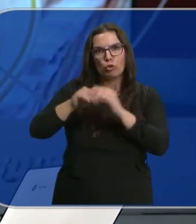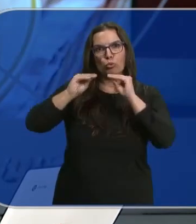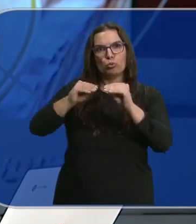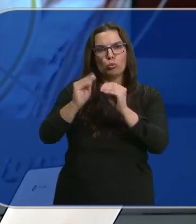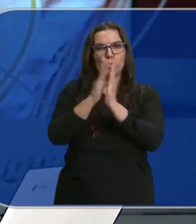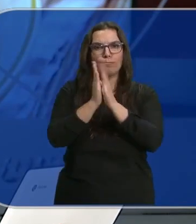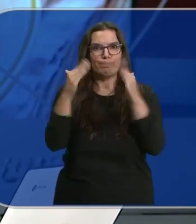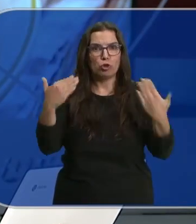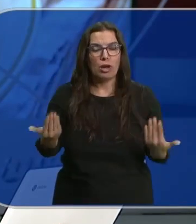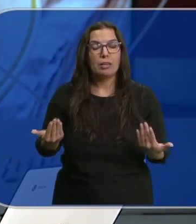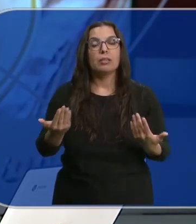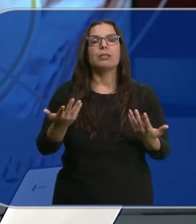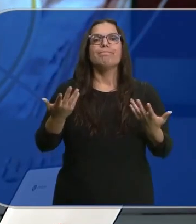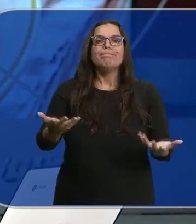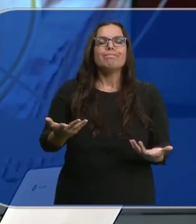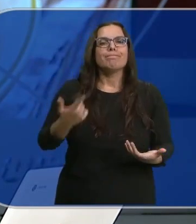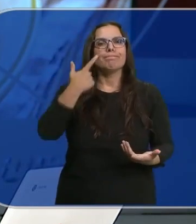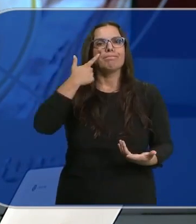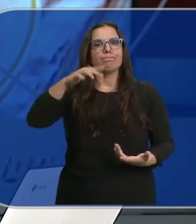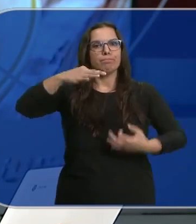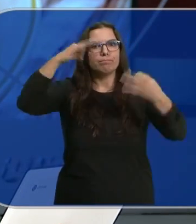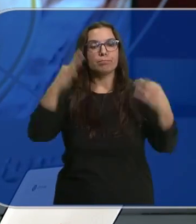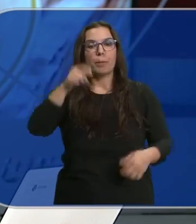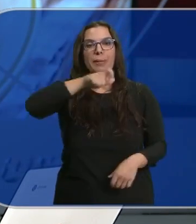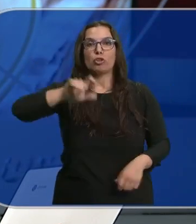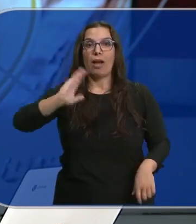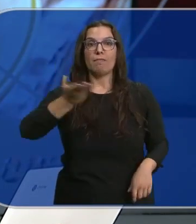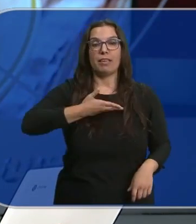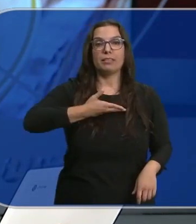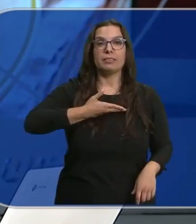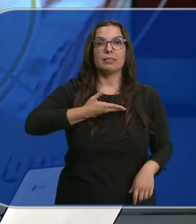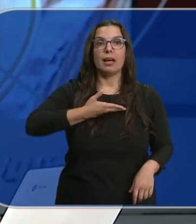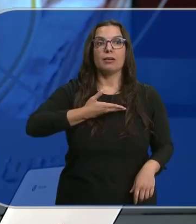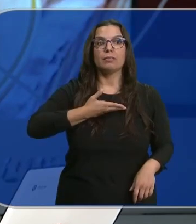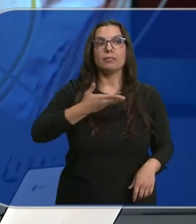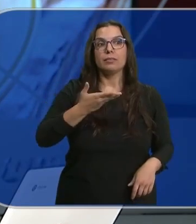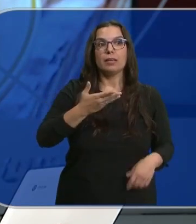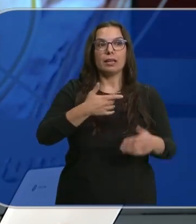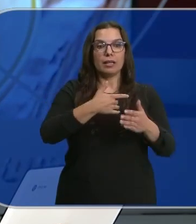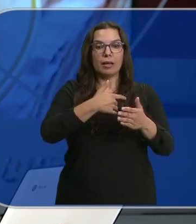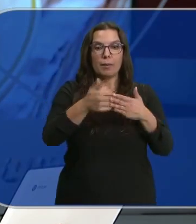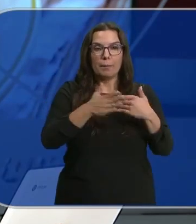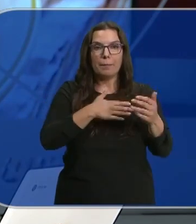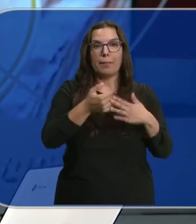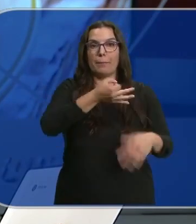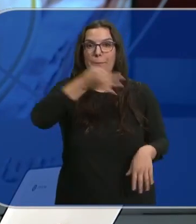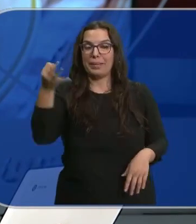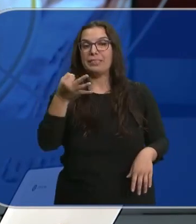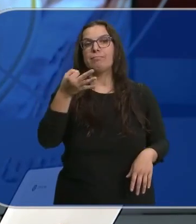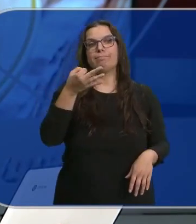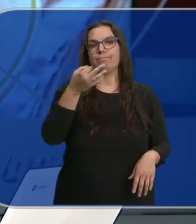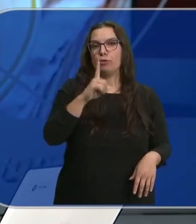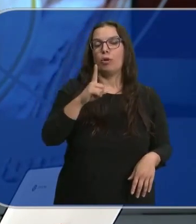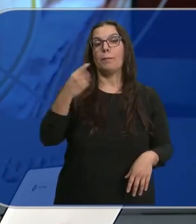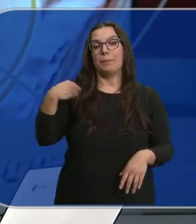esta toxina. Sin embargo, sí hay constancia de que los afectados por el brote no manipularon correctamente el producto.